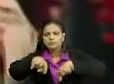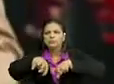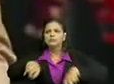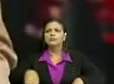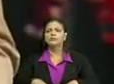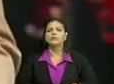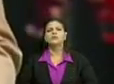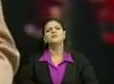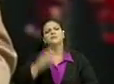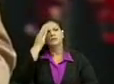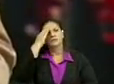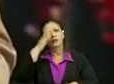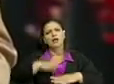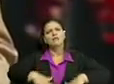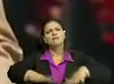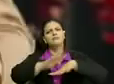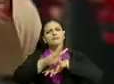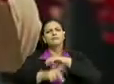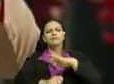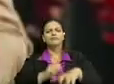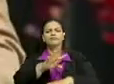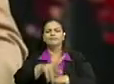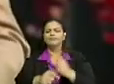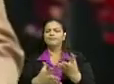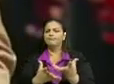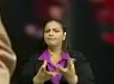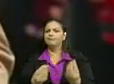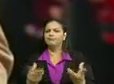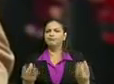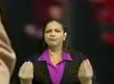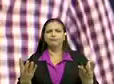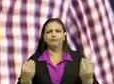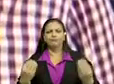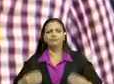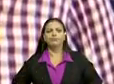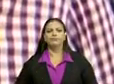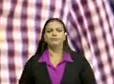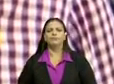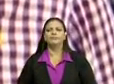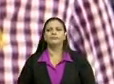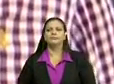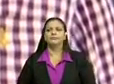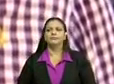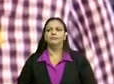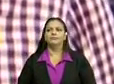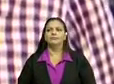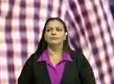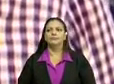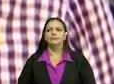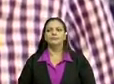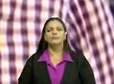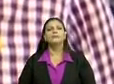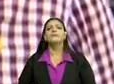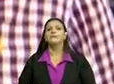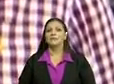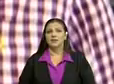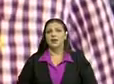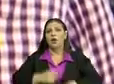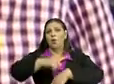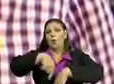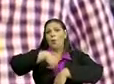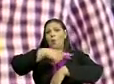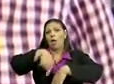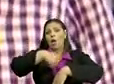repetido constantemente durante las últimas semanas en este punto del sur de la ciudad. Aproximadamente cada 48 horas, se puede decir cada